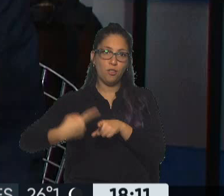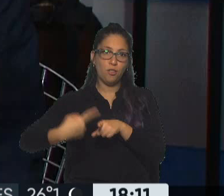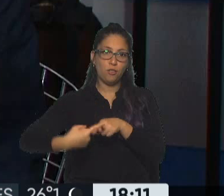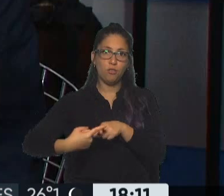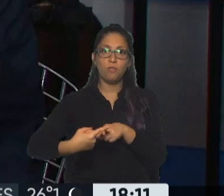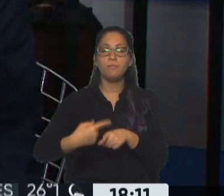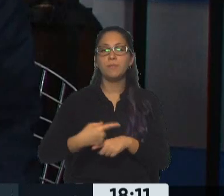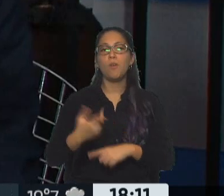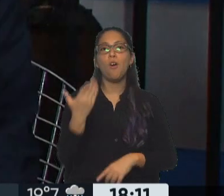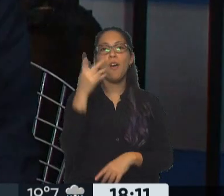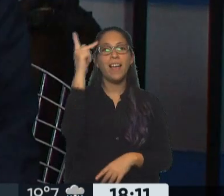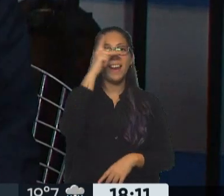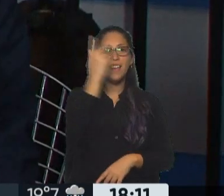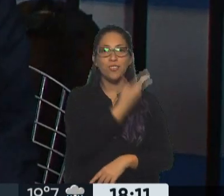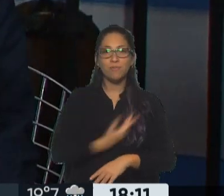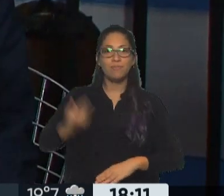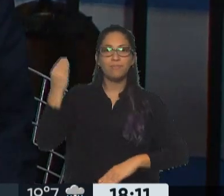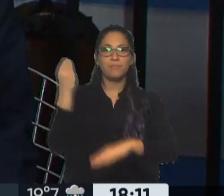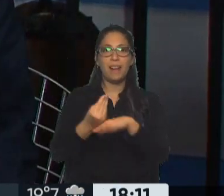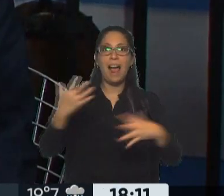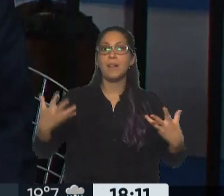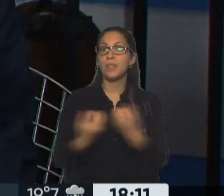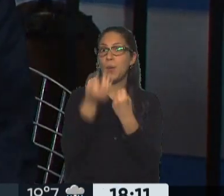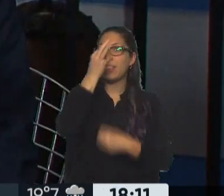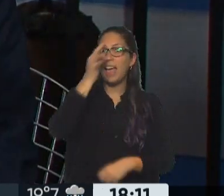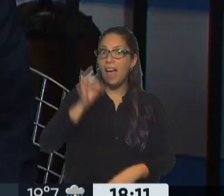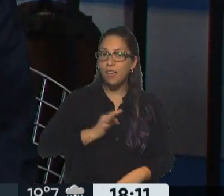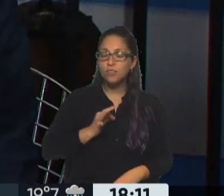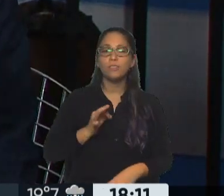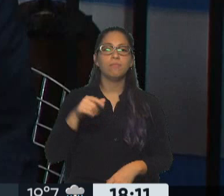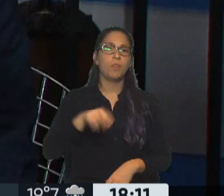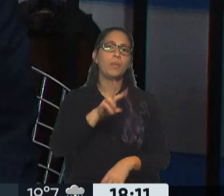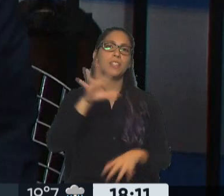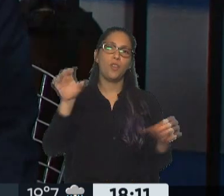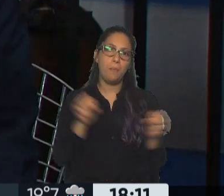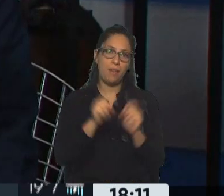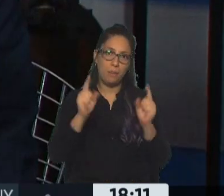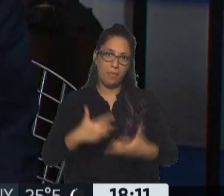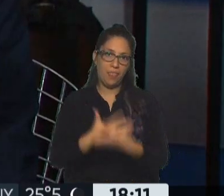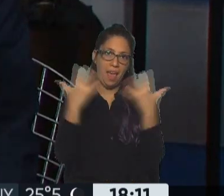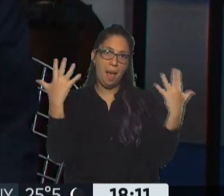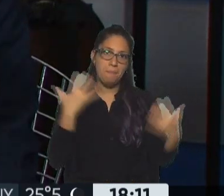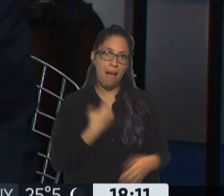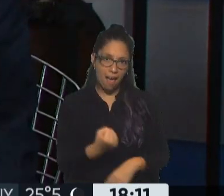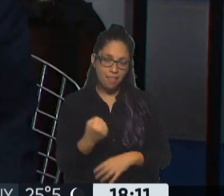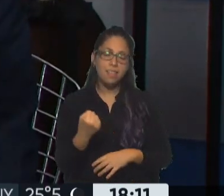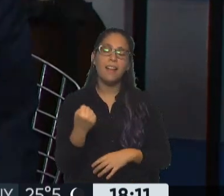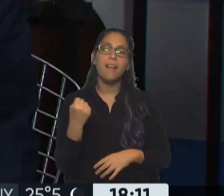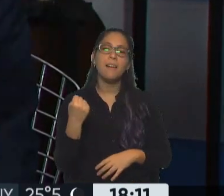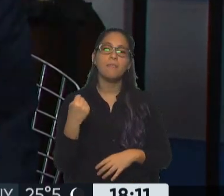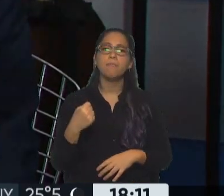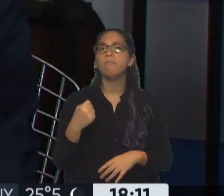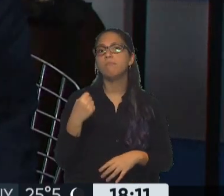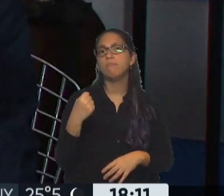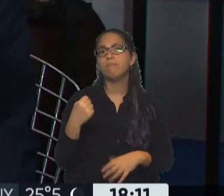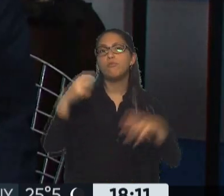30 años de la llegada de Néstor Kirchner a la presidencia, pero también en este 25 de mayo, Día Patrio, en donde a pesar de la